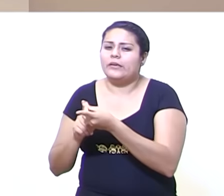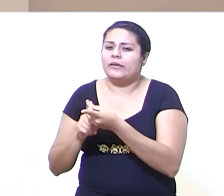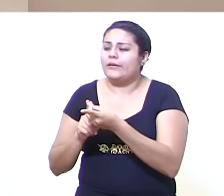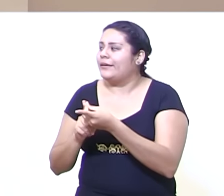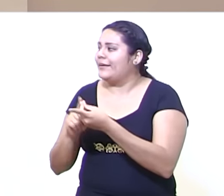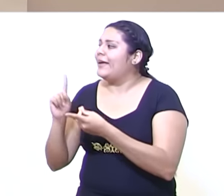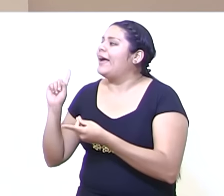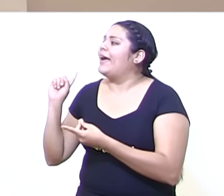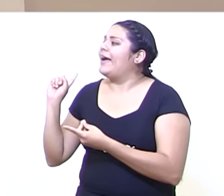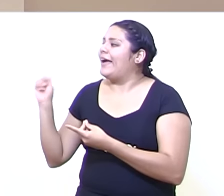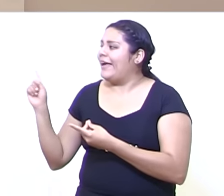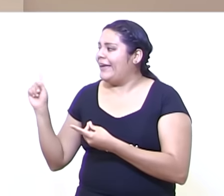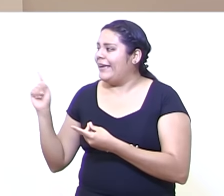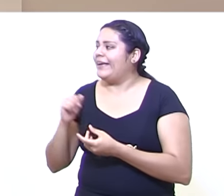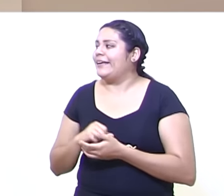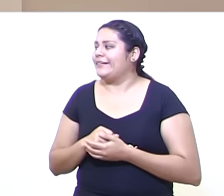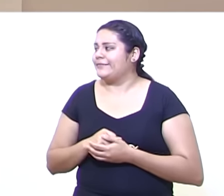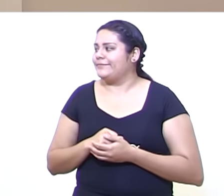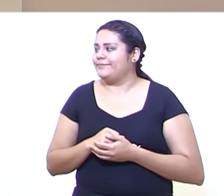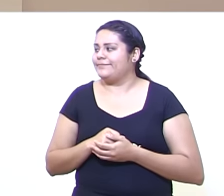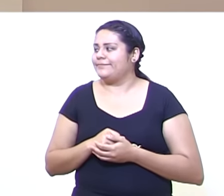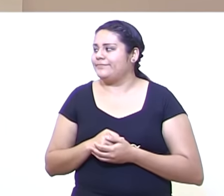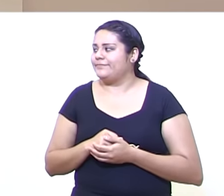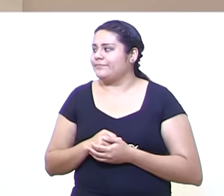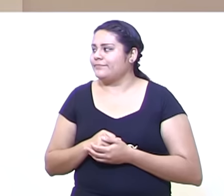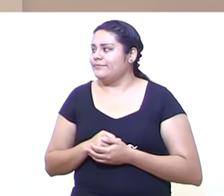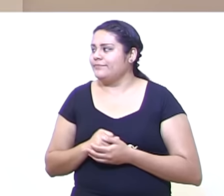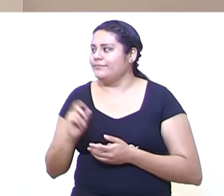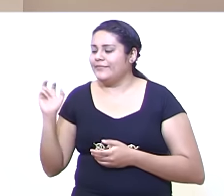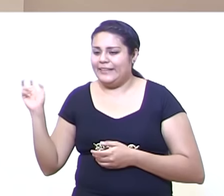Aquí está papá.